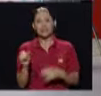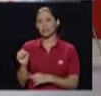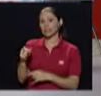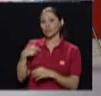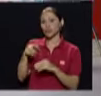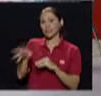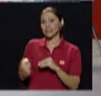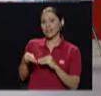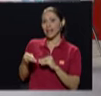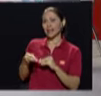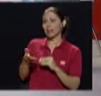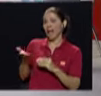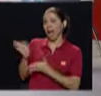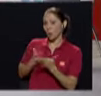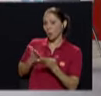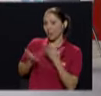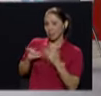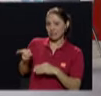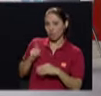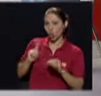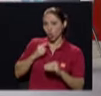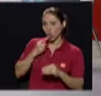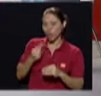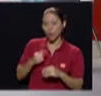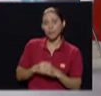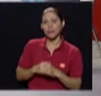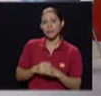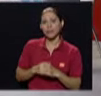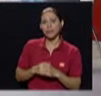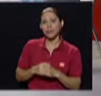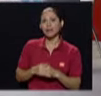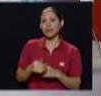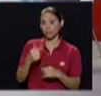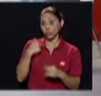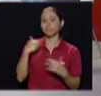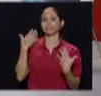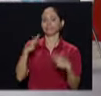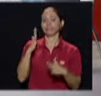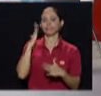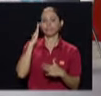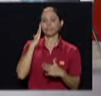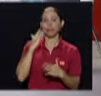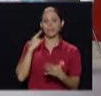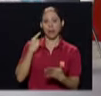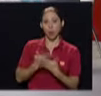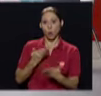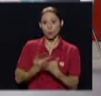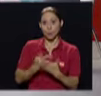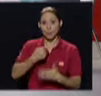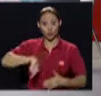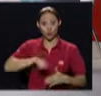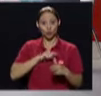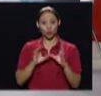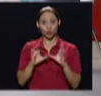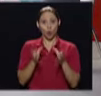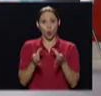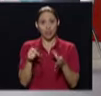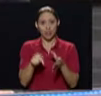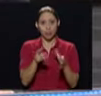agregar algo que tal vez Marino no dijo, y es que me consta, porque éramos parte del comité